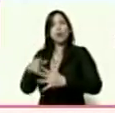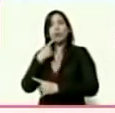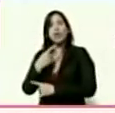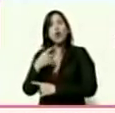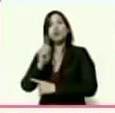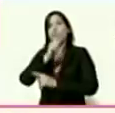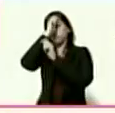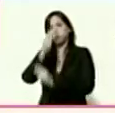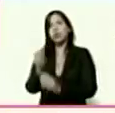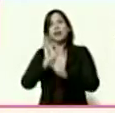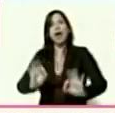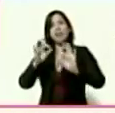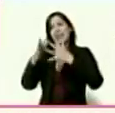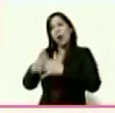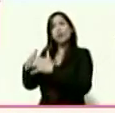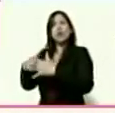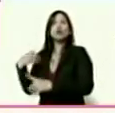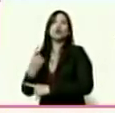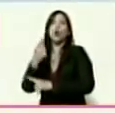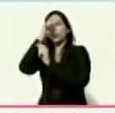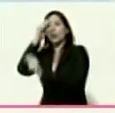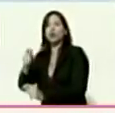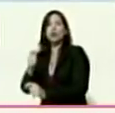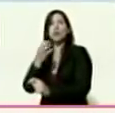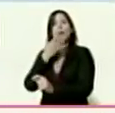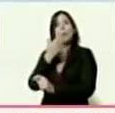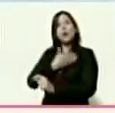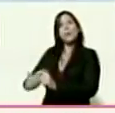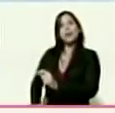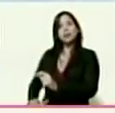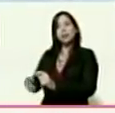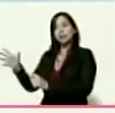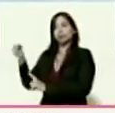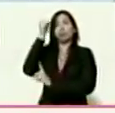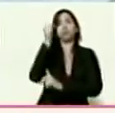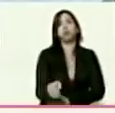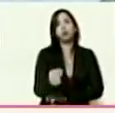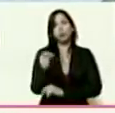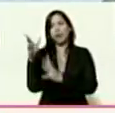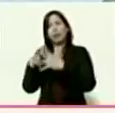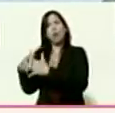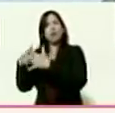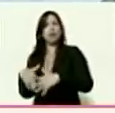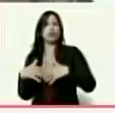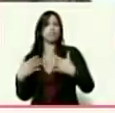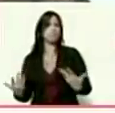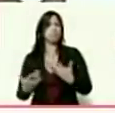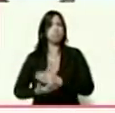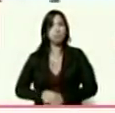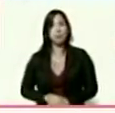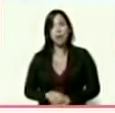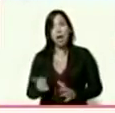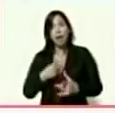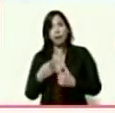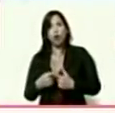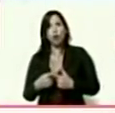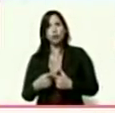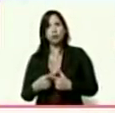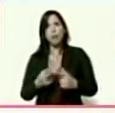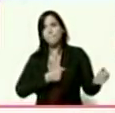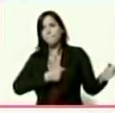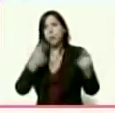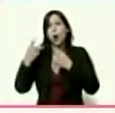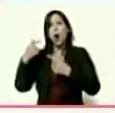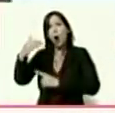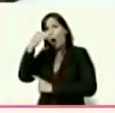nadie. Estados Unidos solo reconoce a los presidentes designados por ellos. Por eso se llevaron a este ampón para allá, para Estados